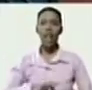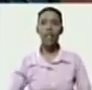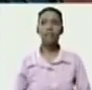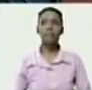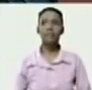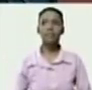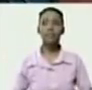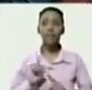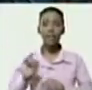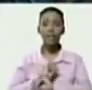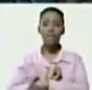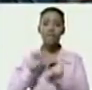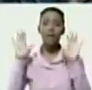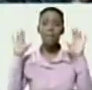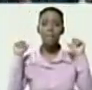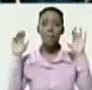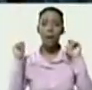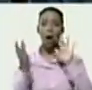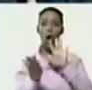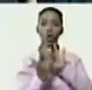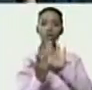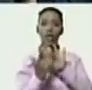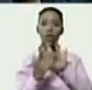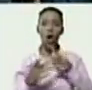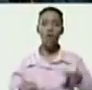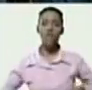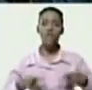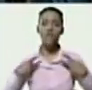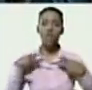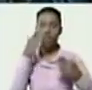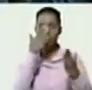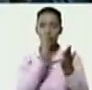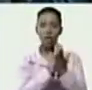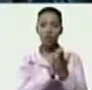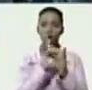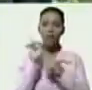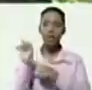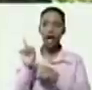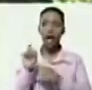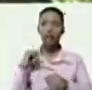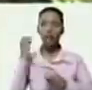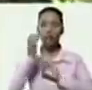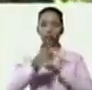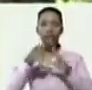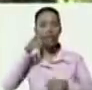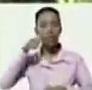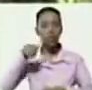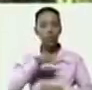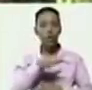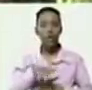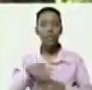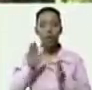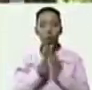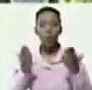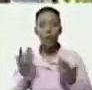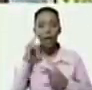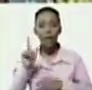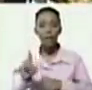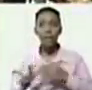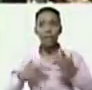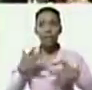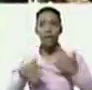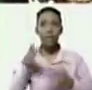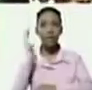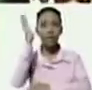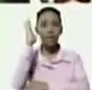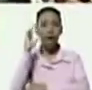manera despedimos esta transmisión en vivo, en directo desde el Parque Ayacucho de la ciudad de Cumaná, en el marco de los actos